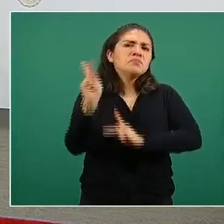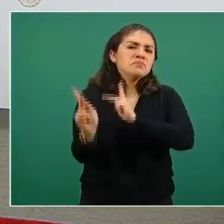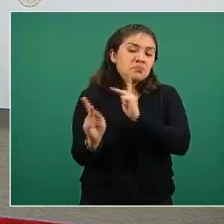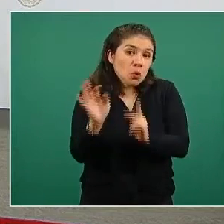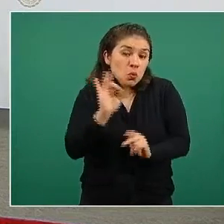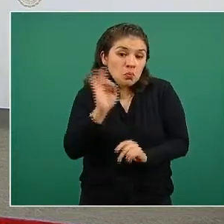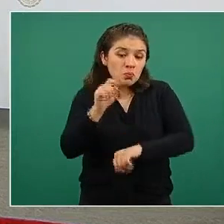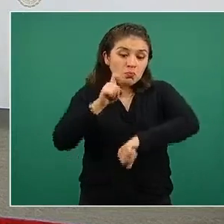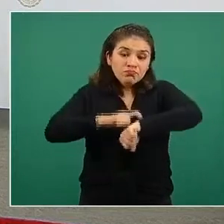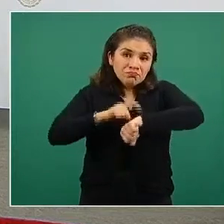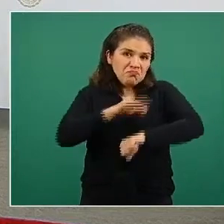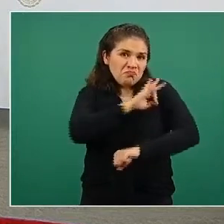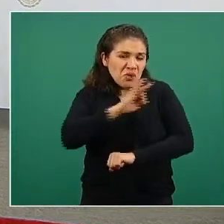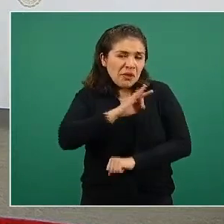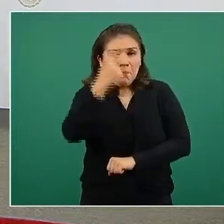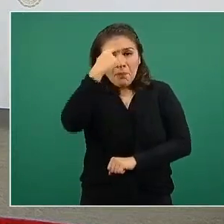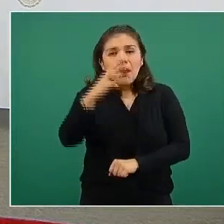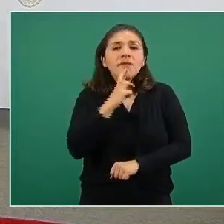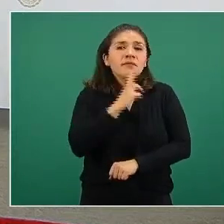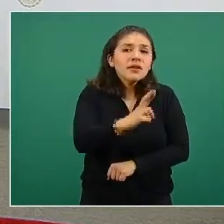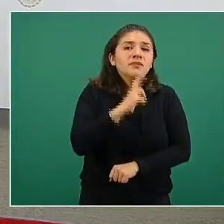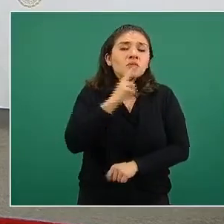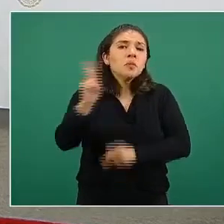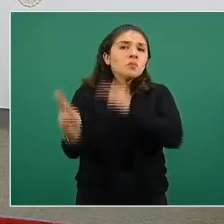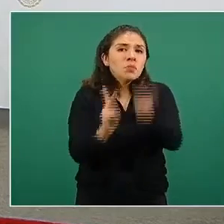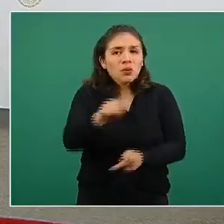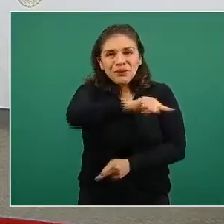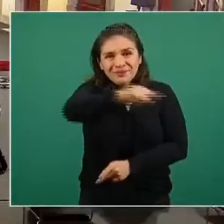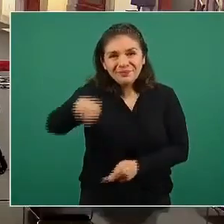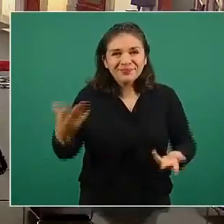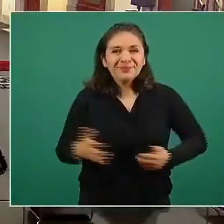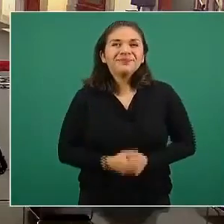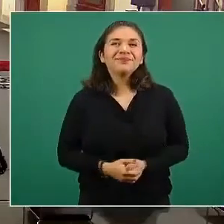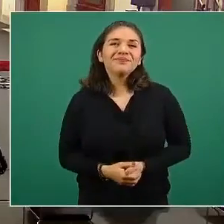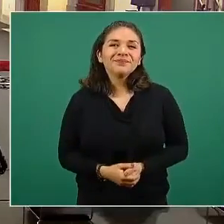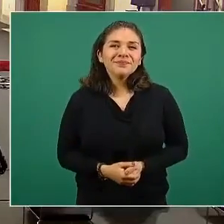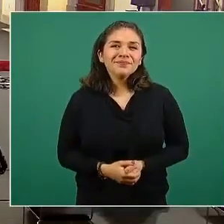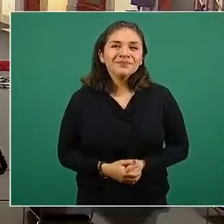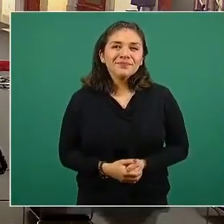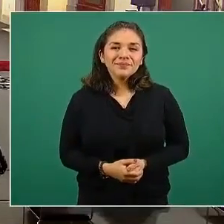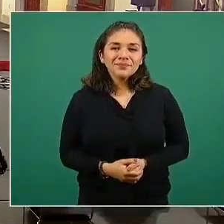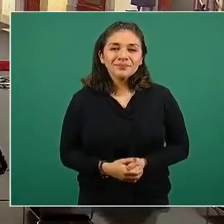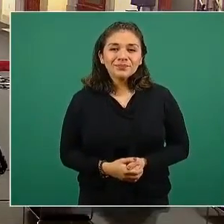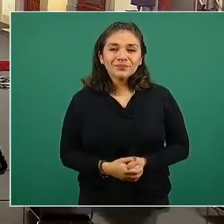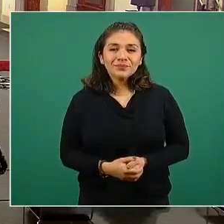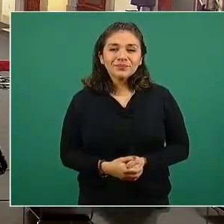medida de lo posible, responder preguntas de los medios de comunicación. A sus órdenes, por favor.